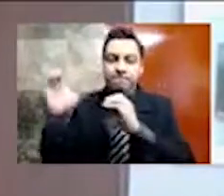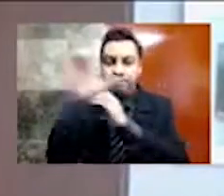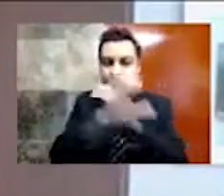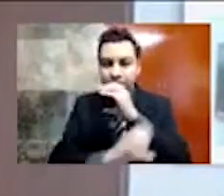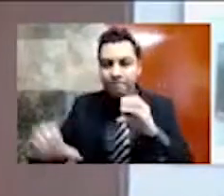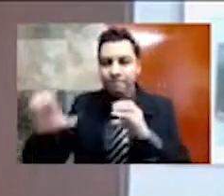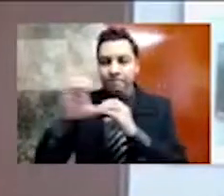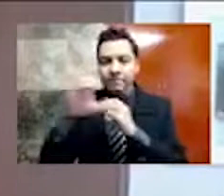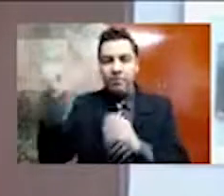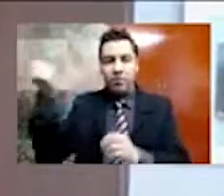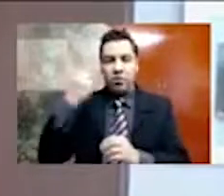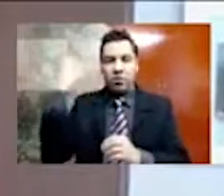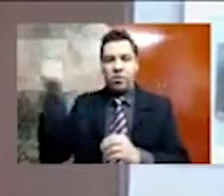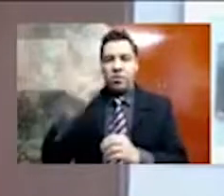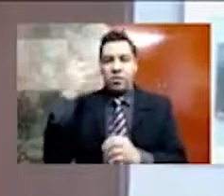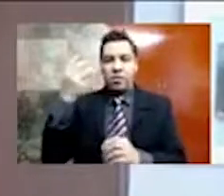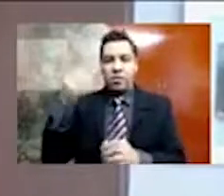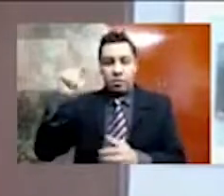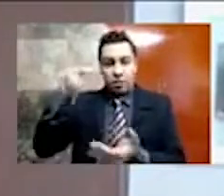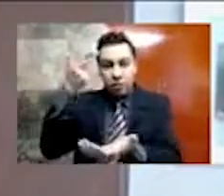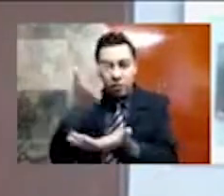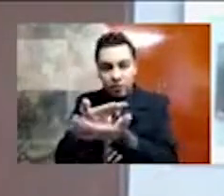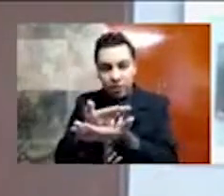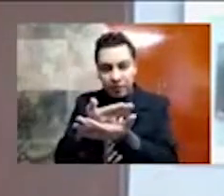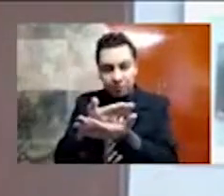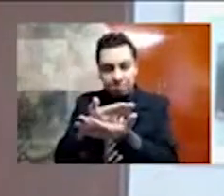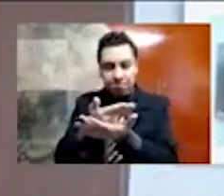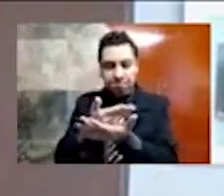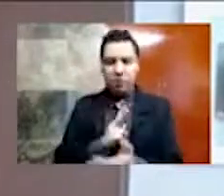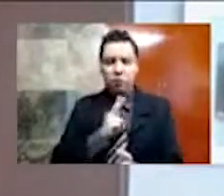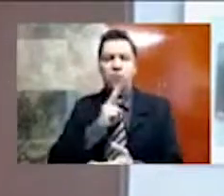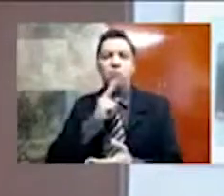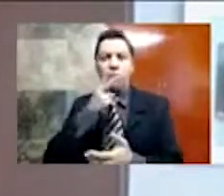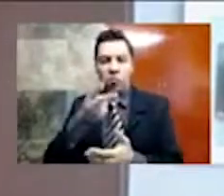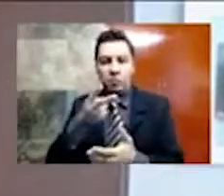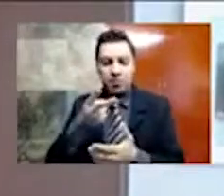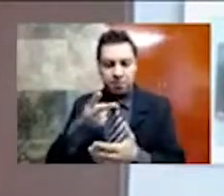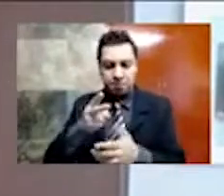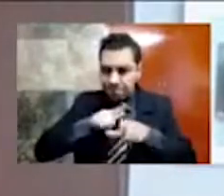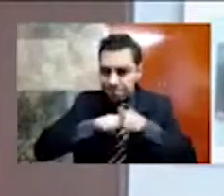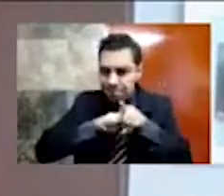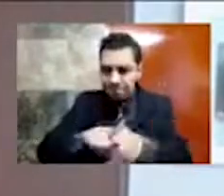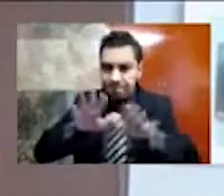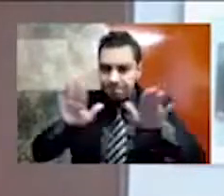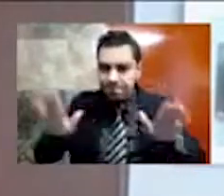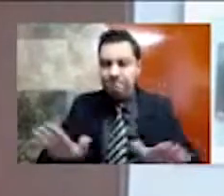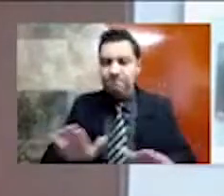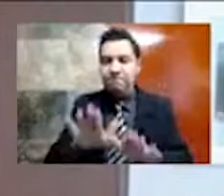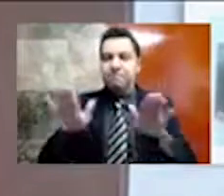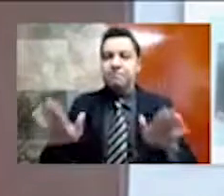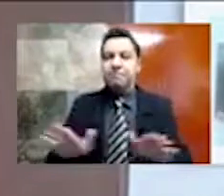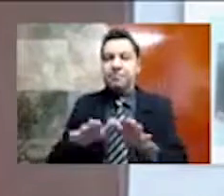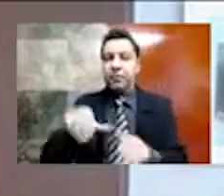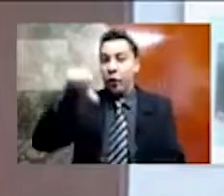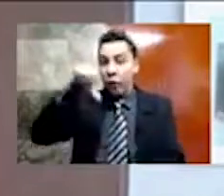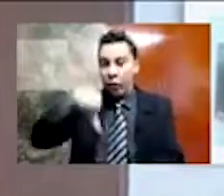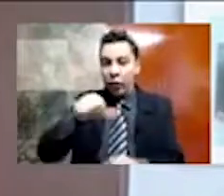por Tenochtitlán. El día de hoy tendremos un invitado de lujo.